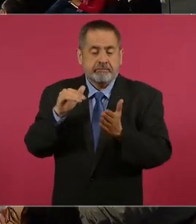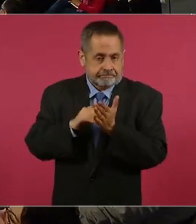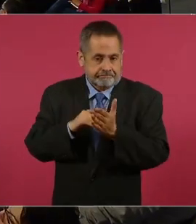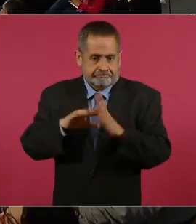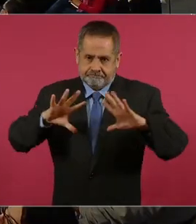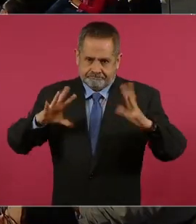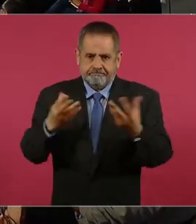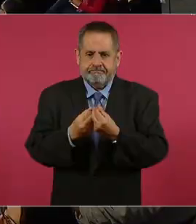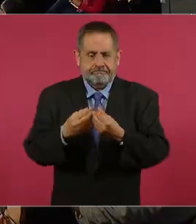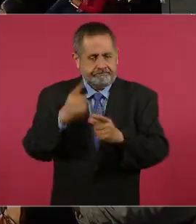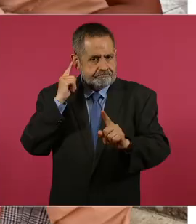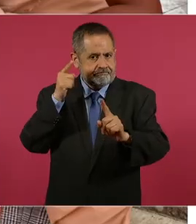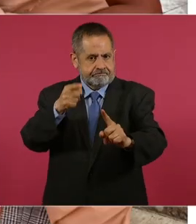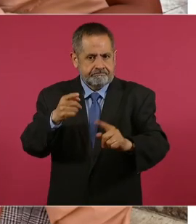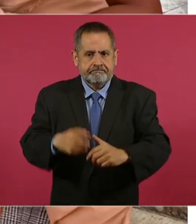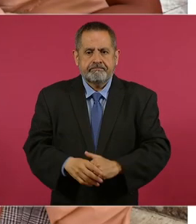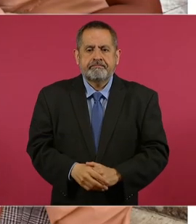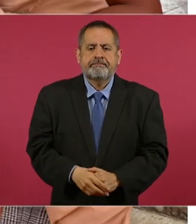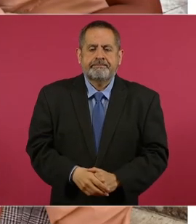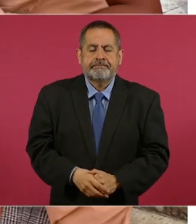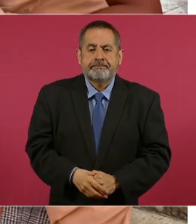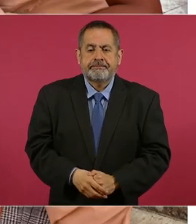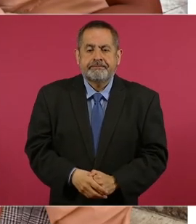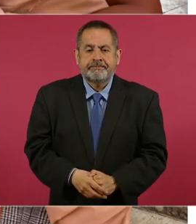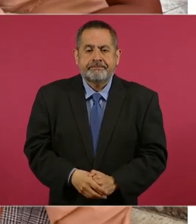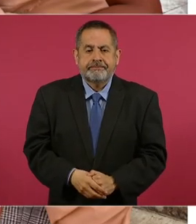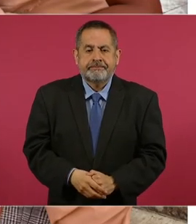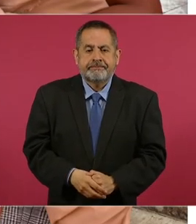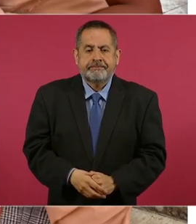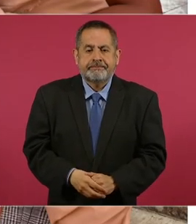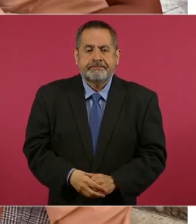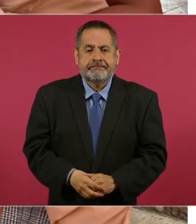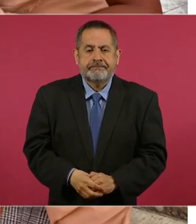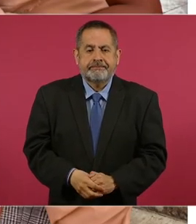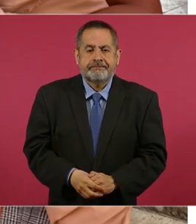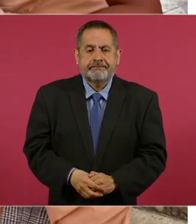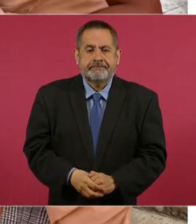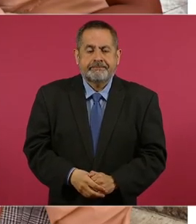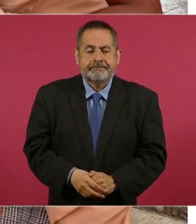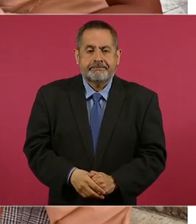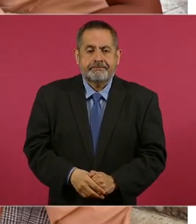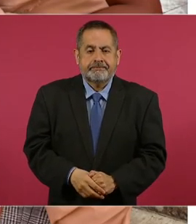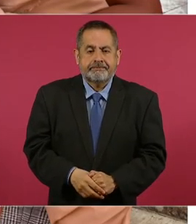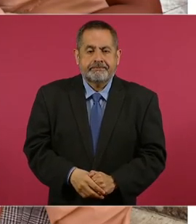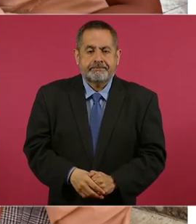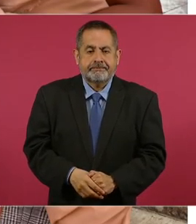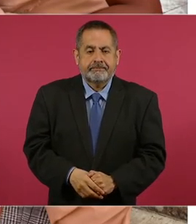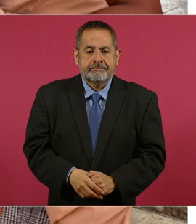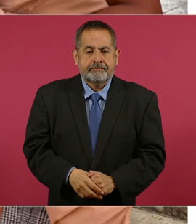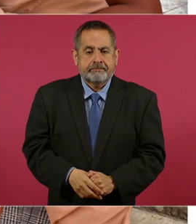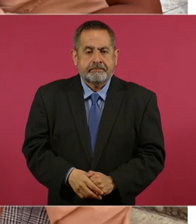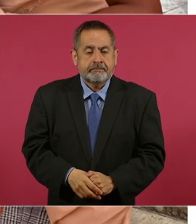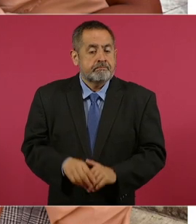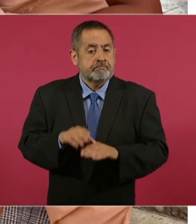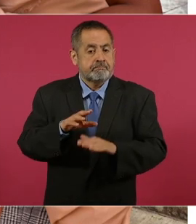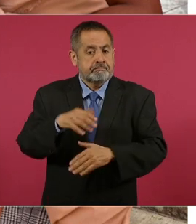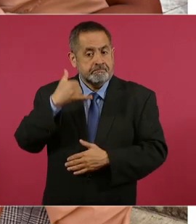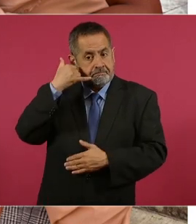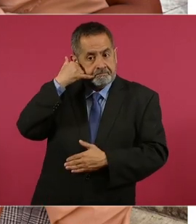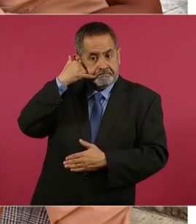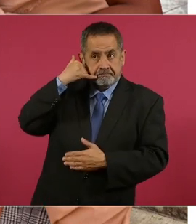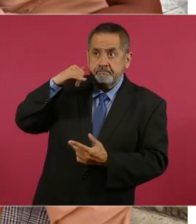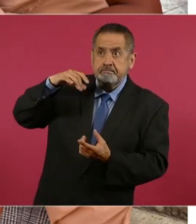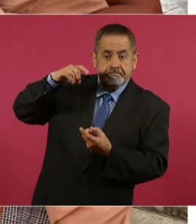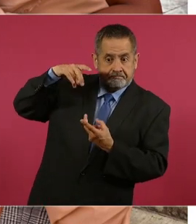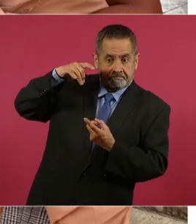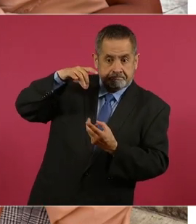total. Siguiente, por favor. Ahora bien, en el despliegue de telefonía celular,